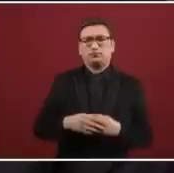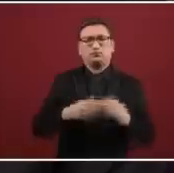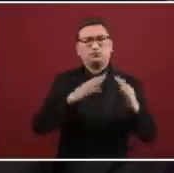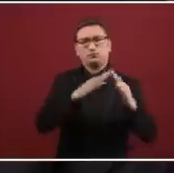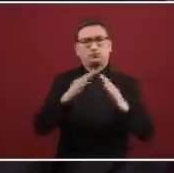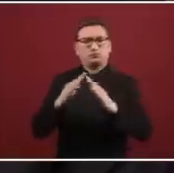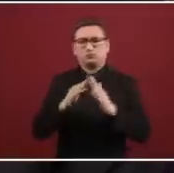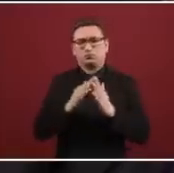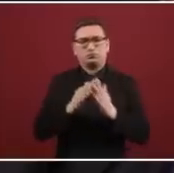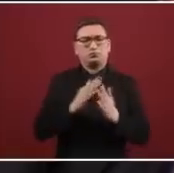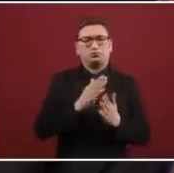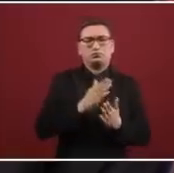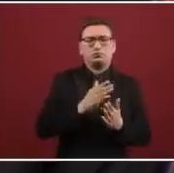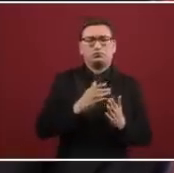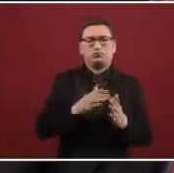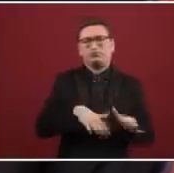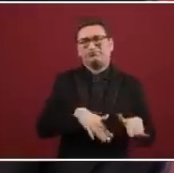México.